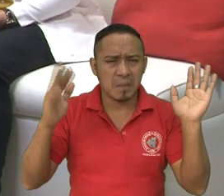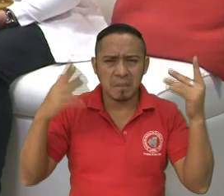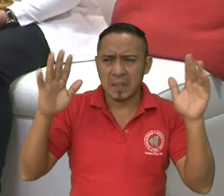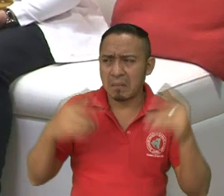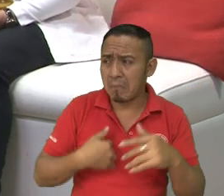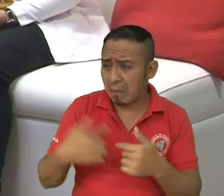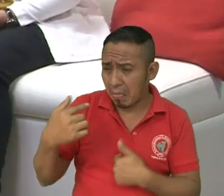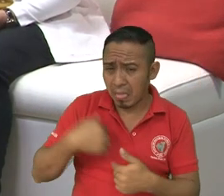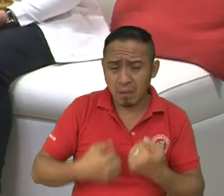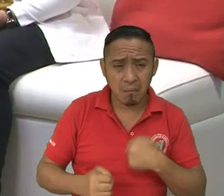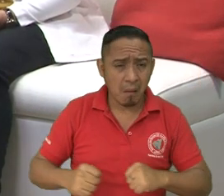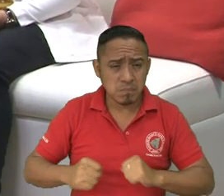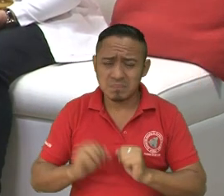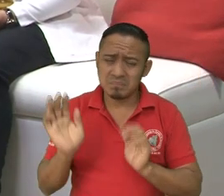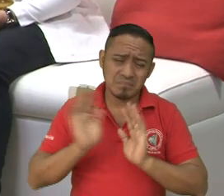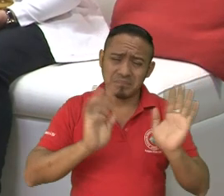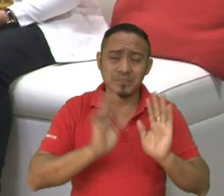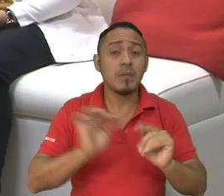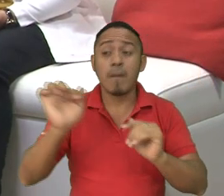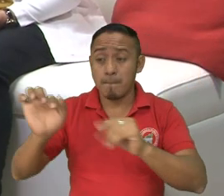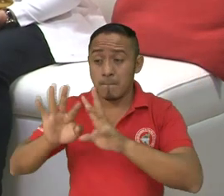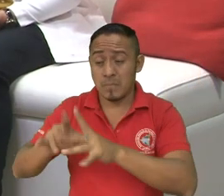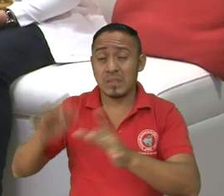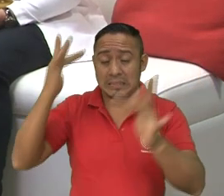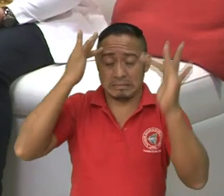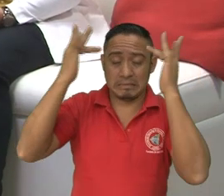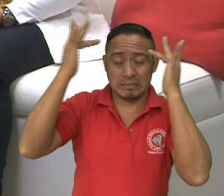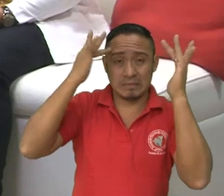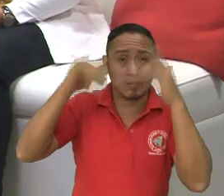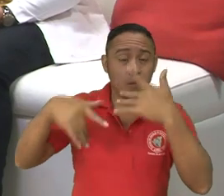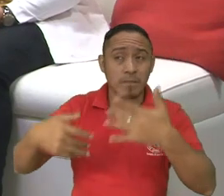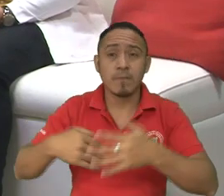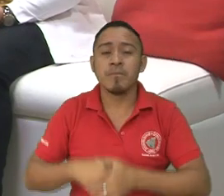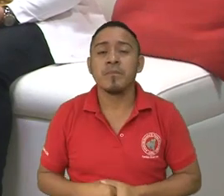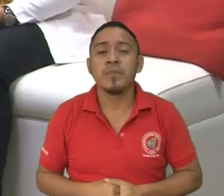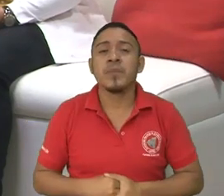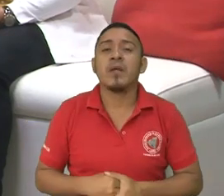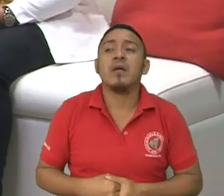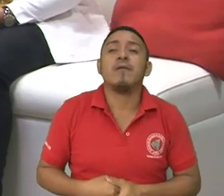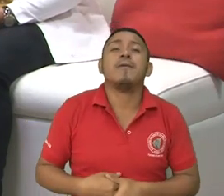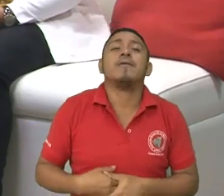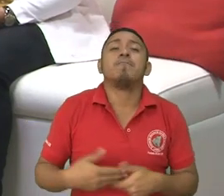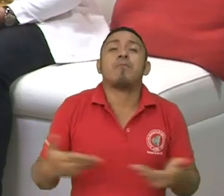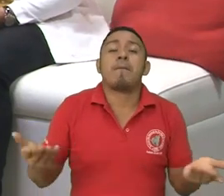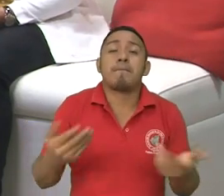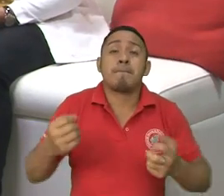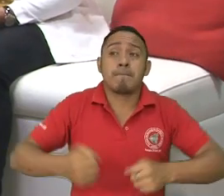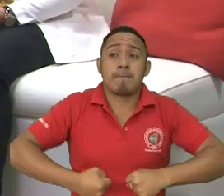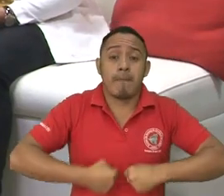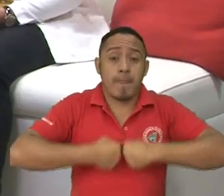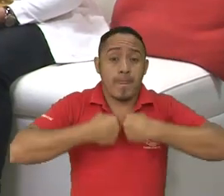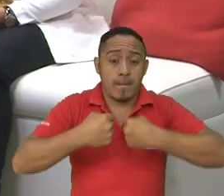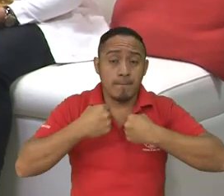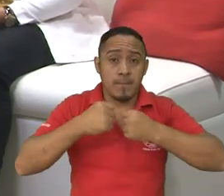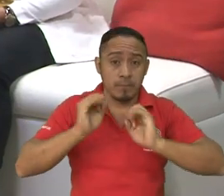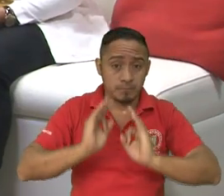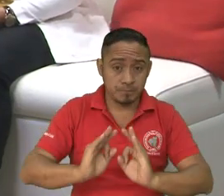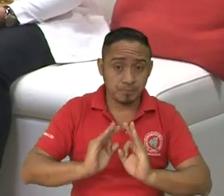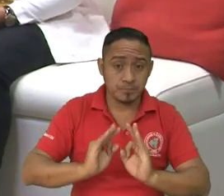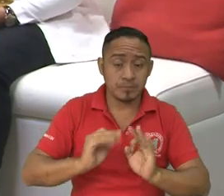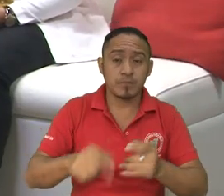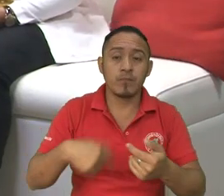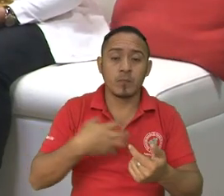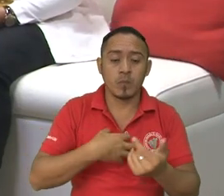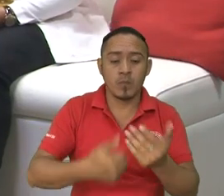me digan así, pero las niñas no, se preocupan más. Ahora, ¿cómo fortalecer la autoestima? Una parte